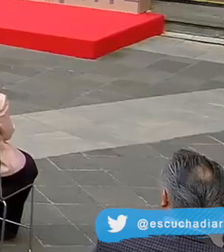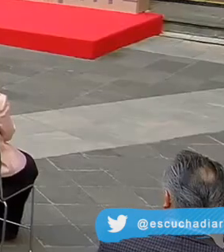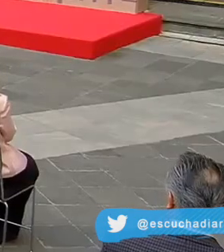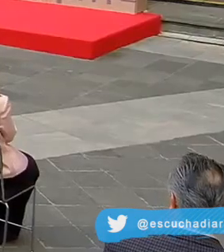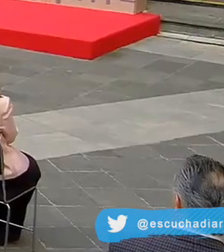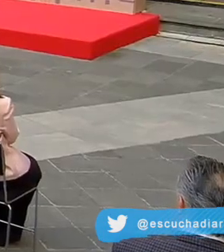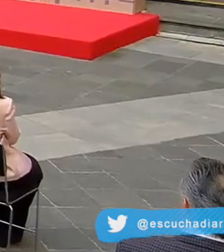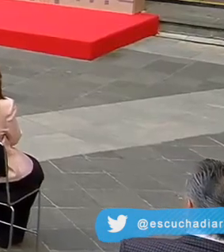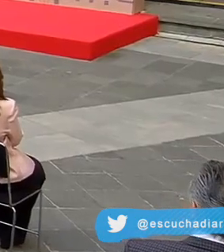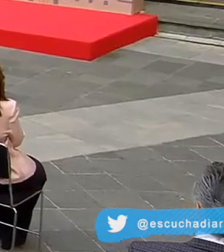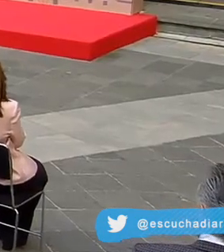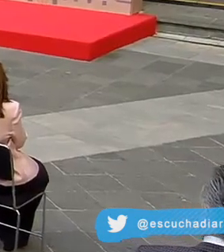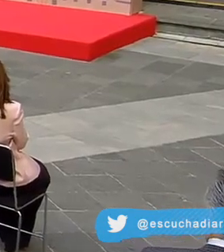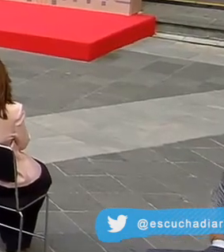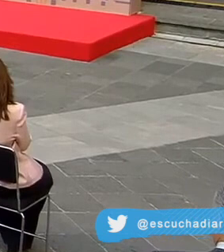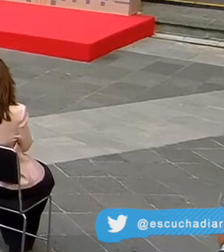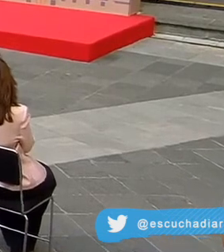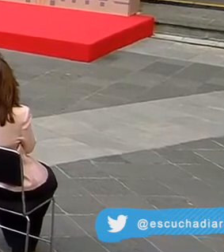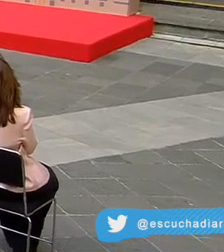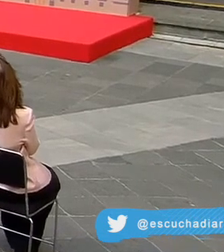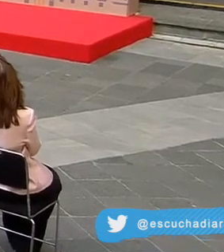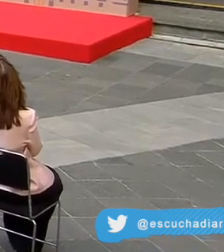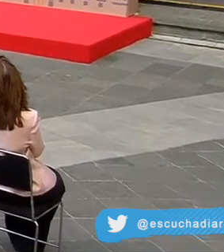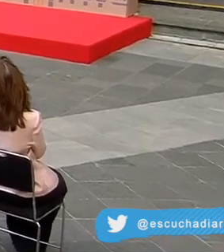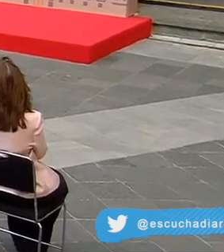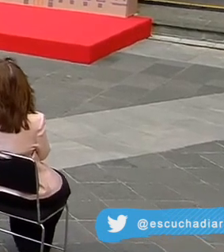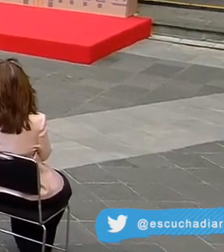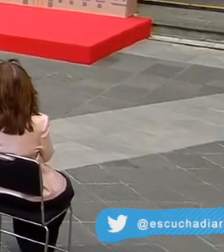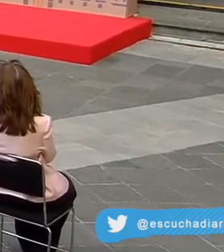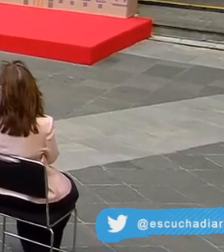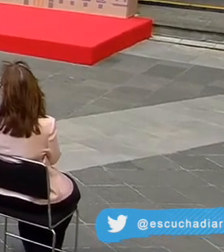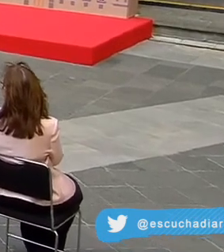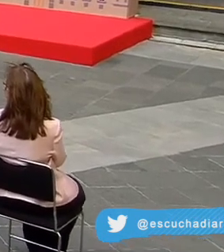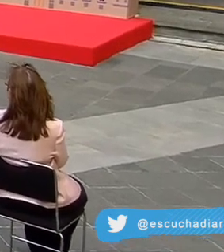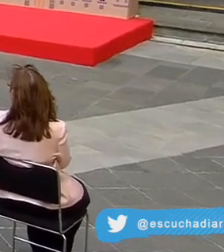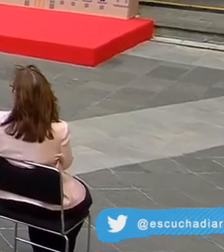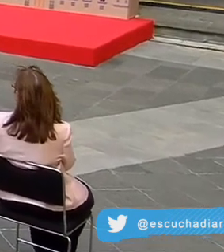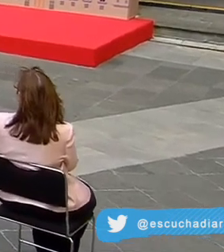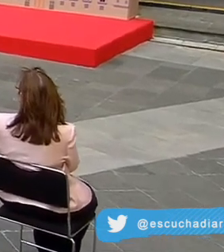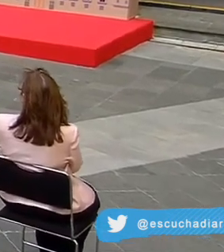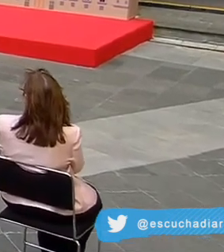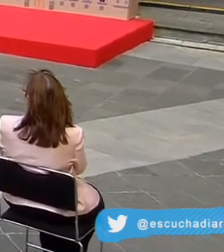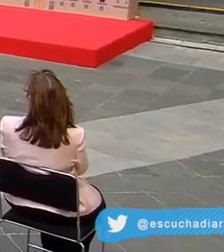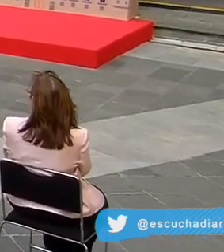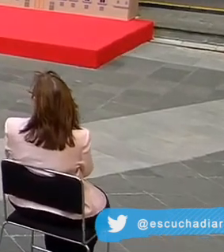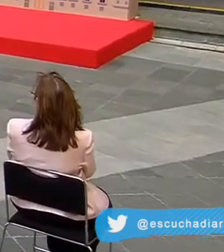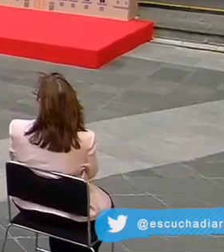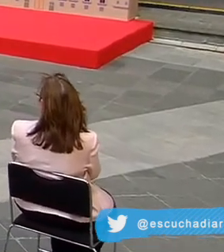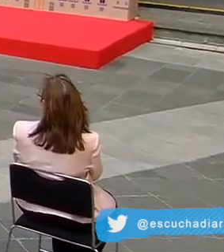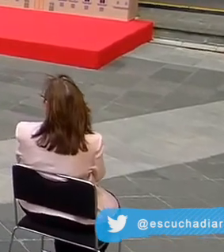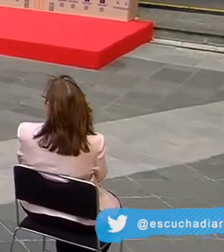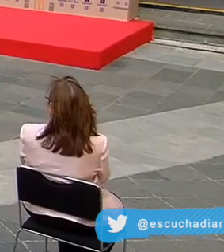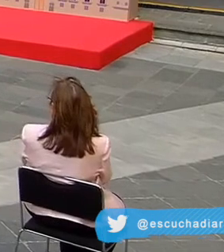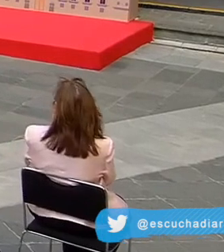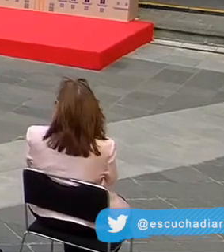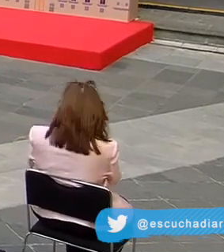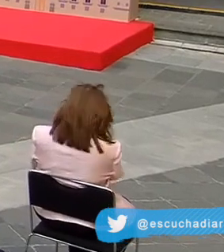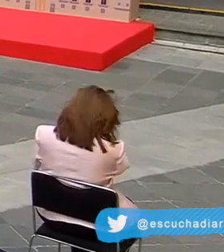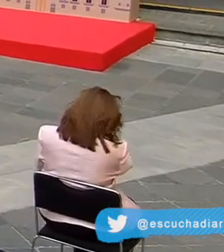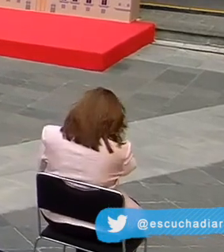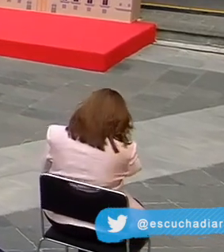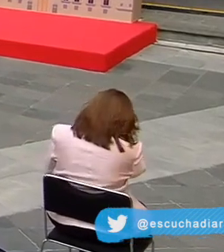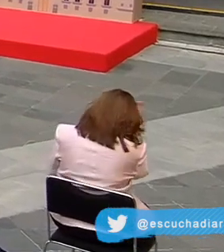Prueba de que no ha disminuido el consumo es que de enero a noviembre de este